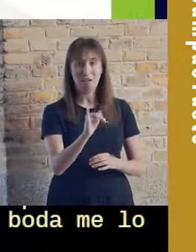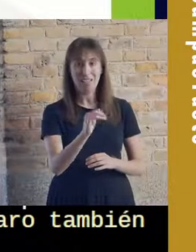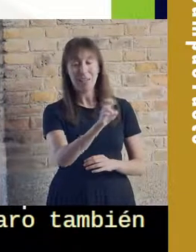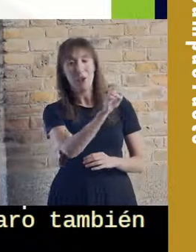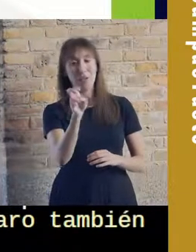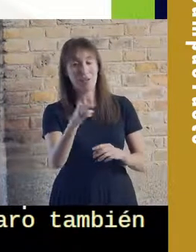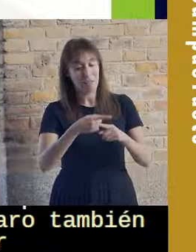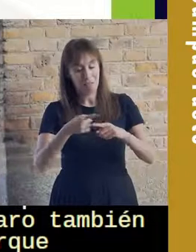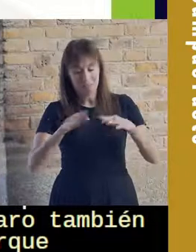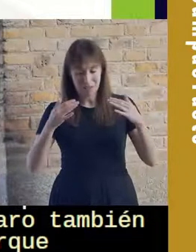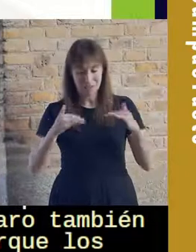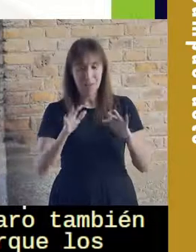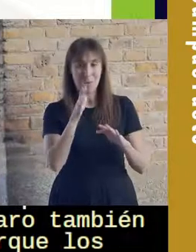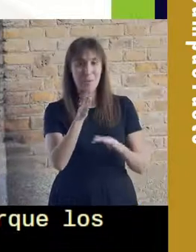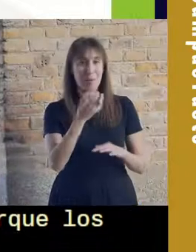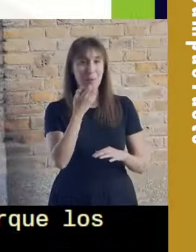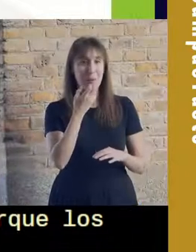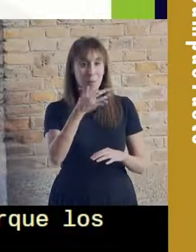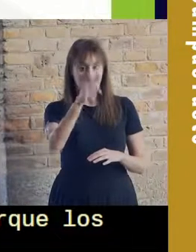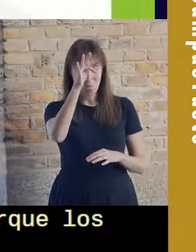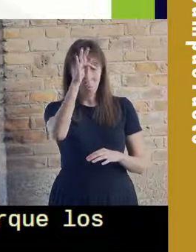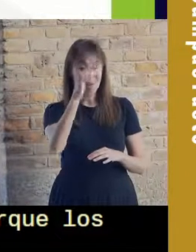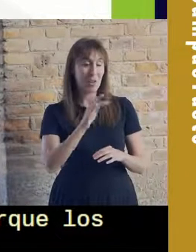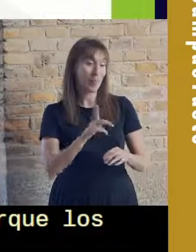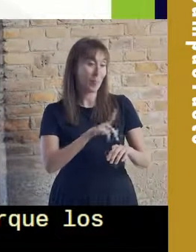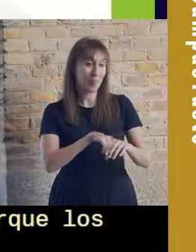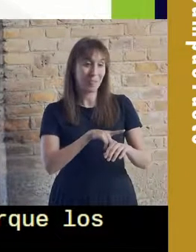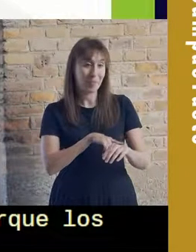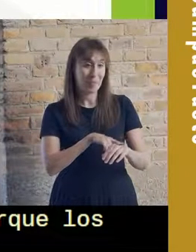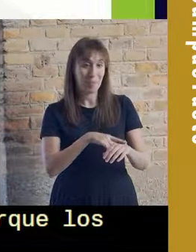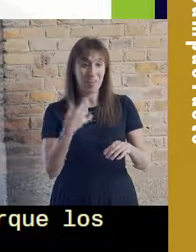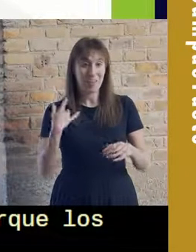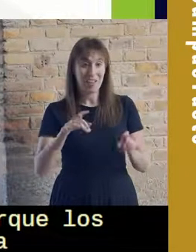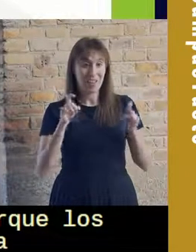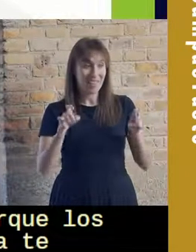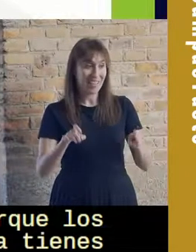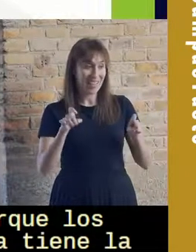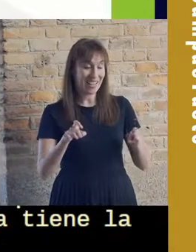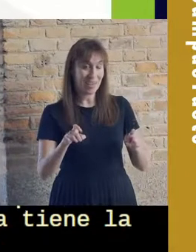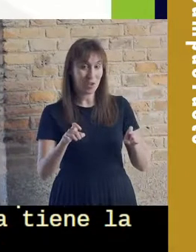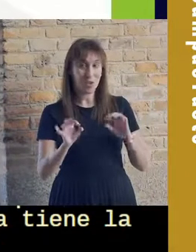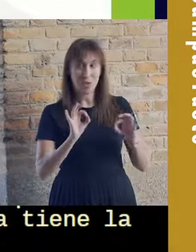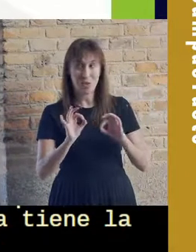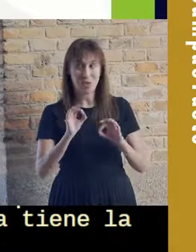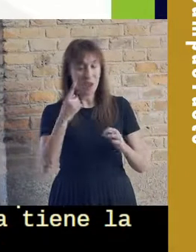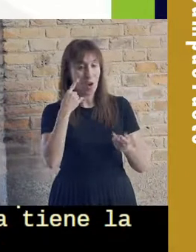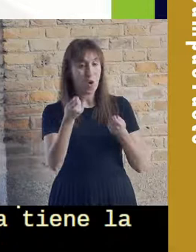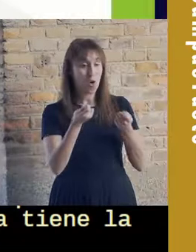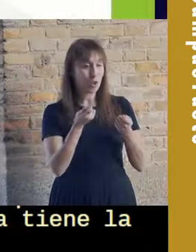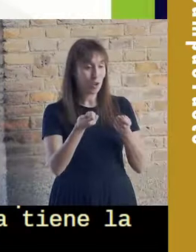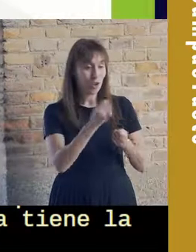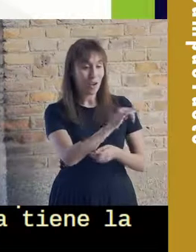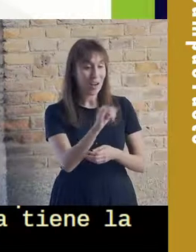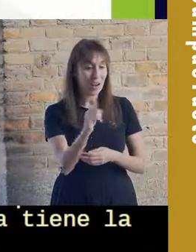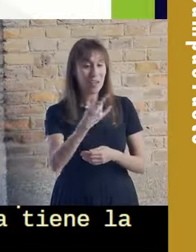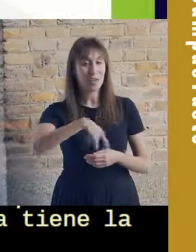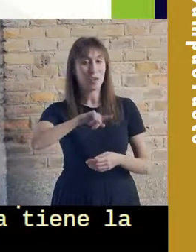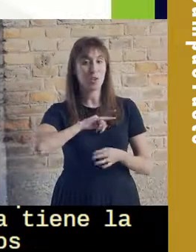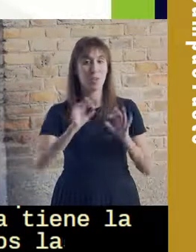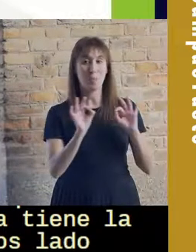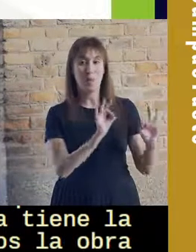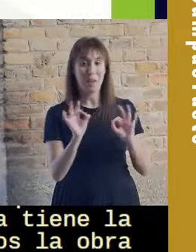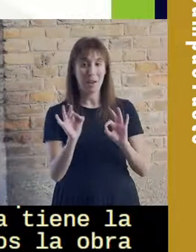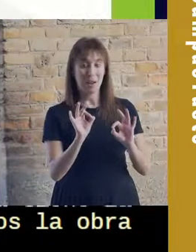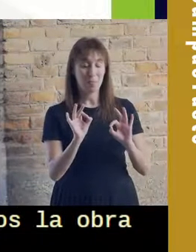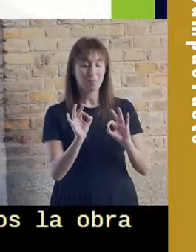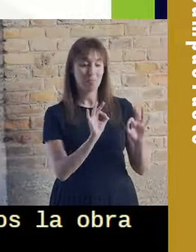derrotero porque los domingos Pues cuando menos tiempo ya el descanso ya tiene la obra más controlada los desc nosotros preparamos la obra